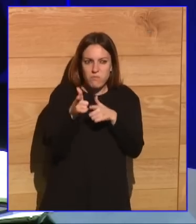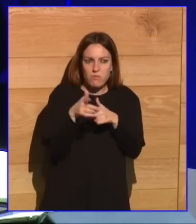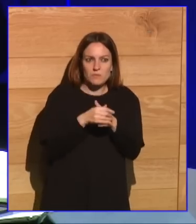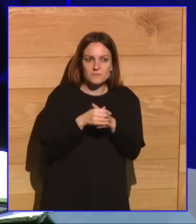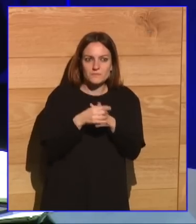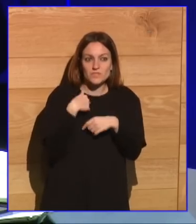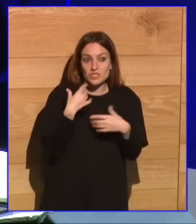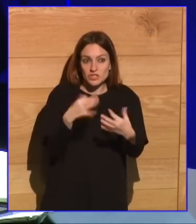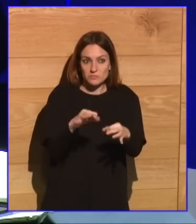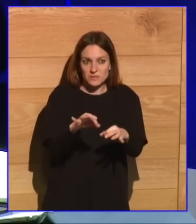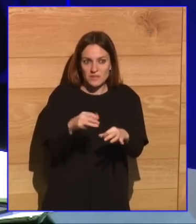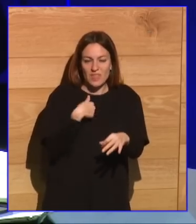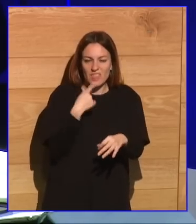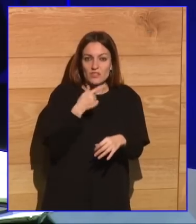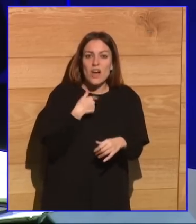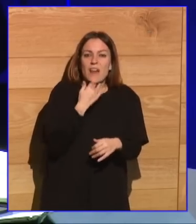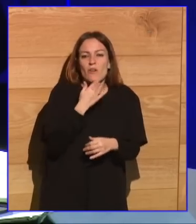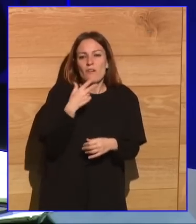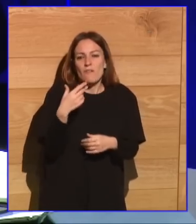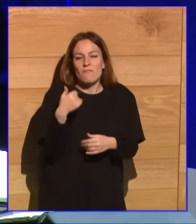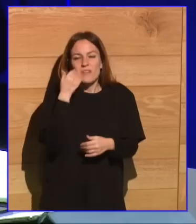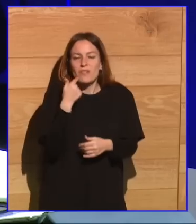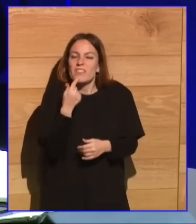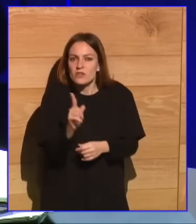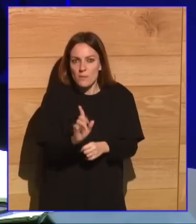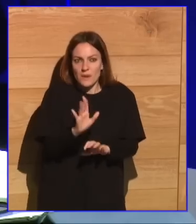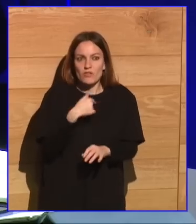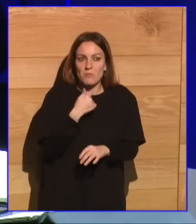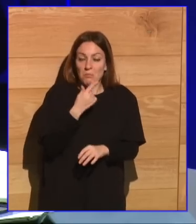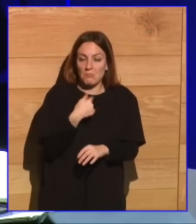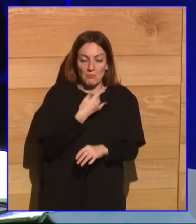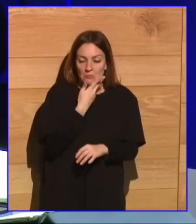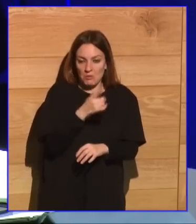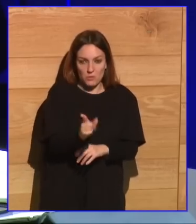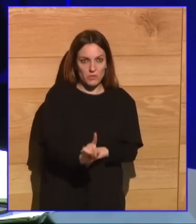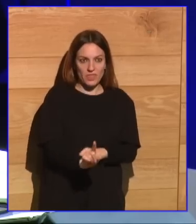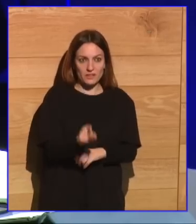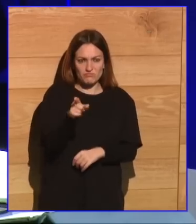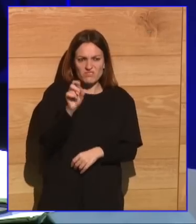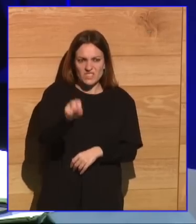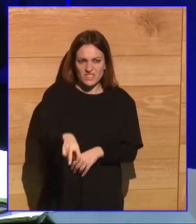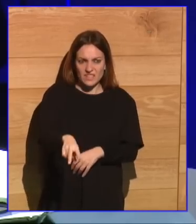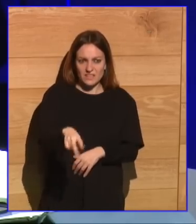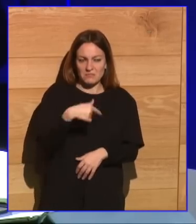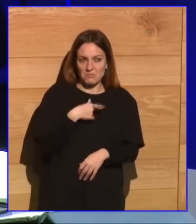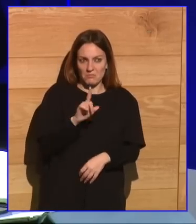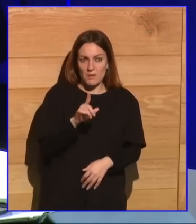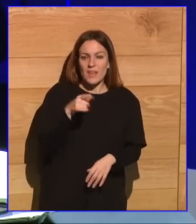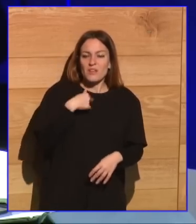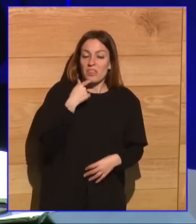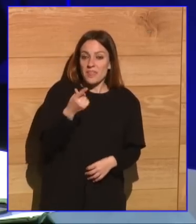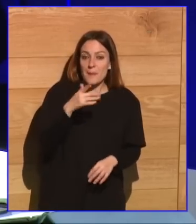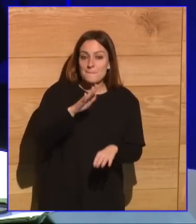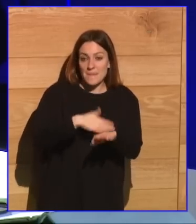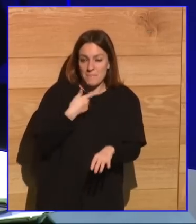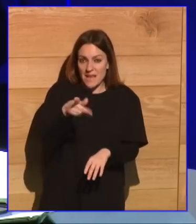rodillas. normalmente les digo, no les desprecio, pero les digo, no te conozco. O sea, ¿Quién eres? nunca he llegado a decir para mí no eres mi hermano.